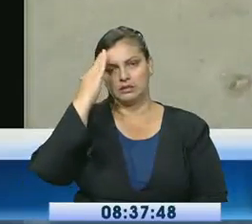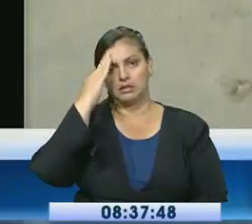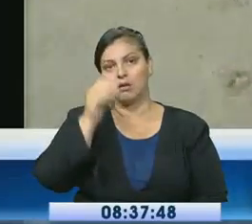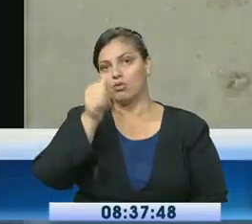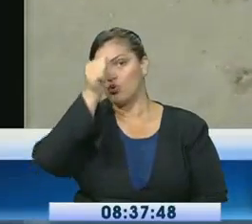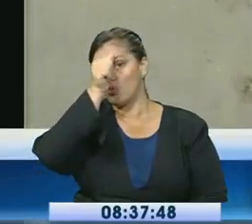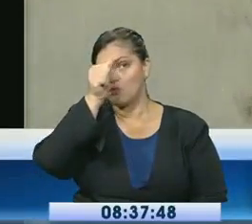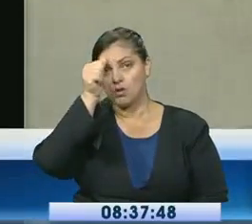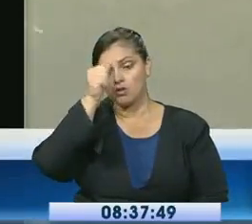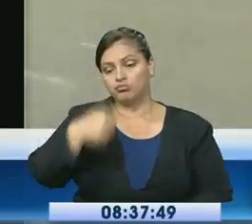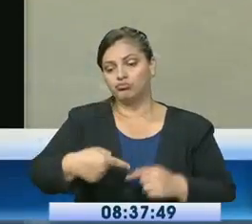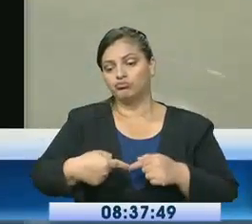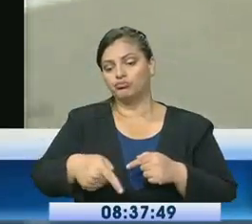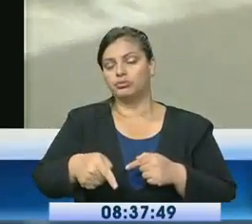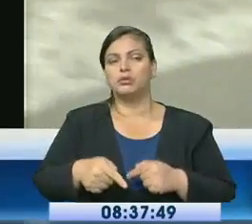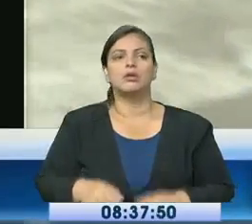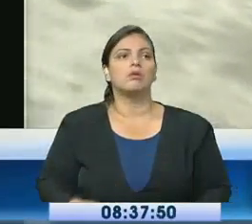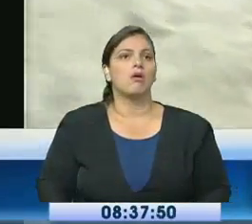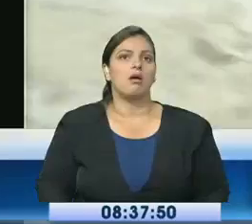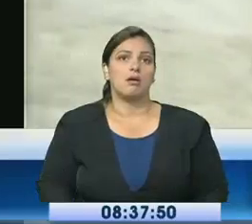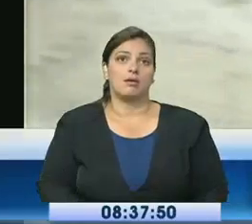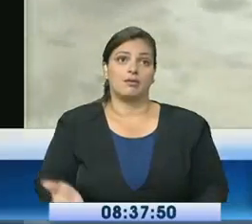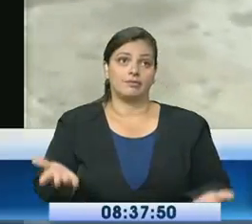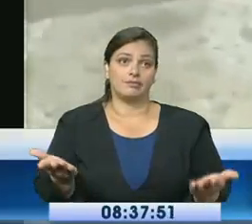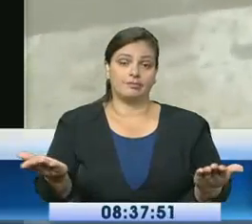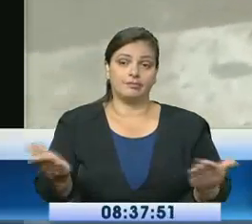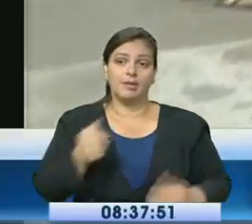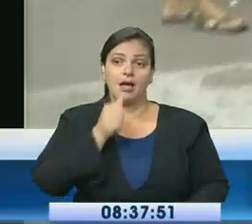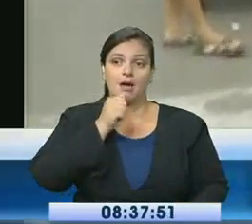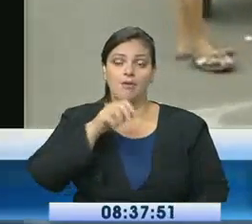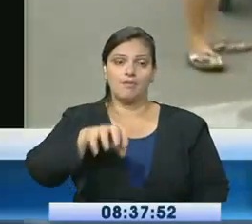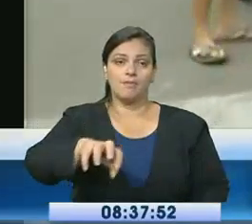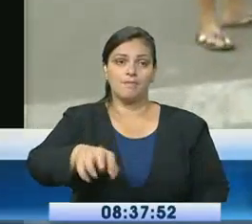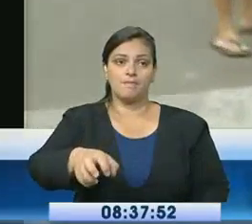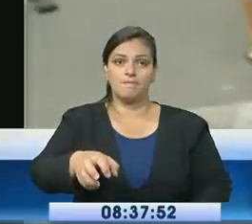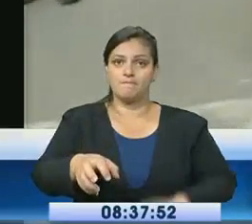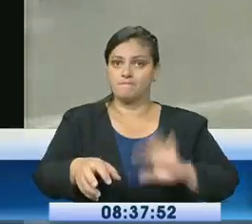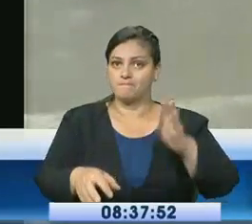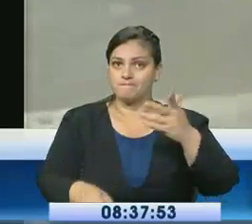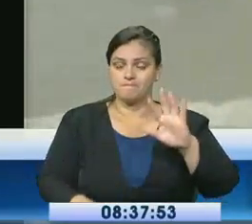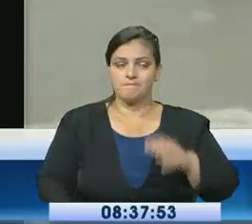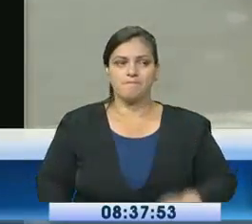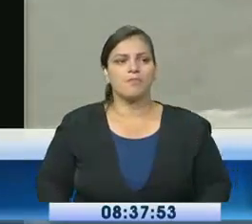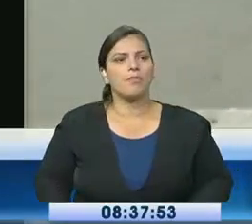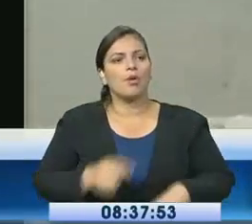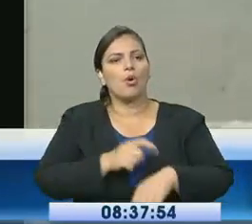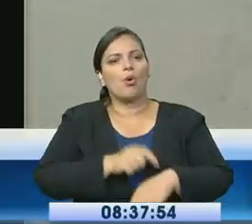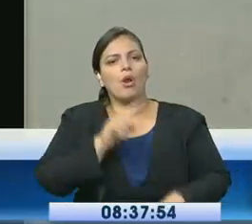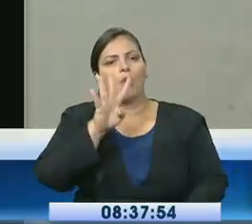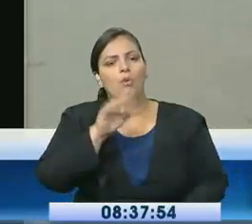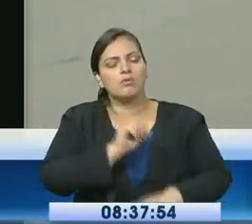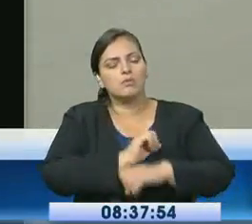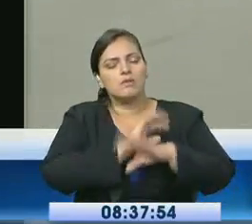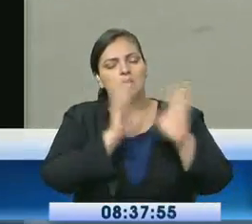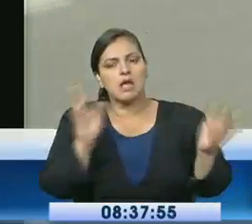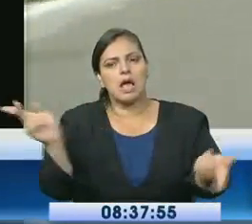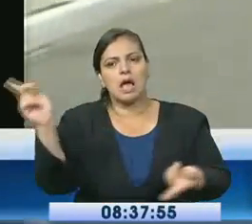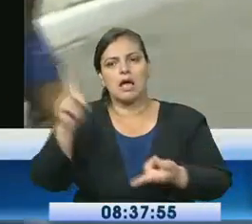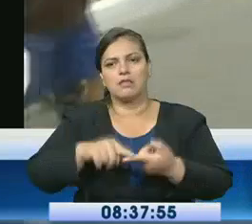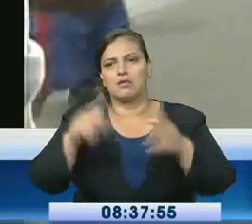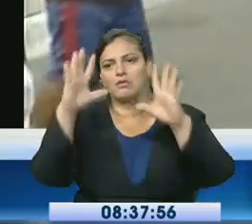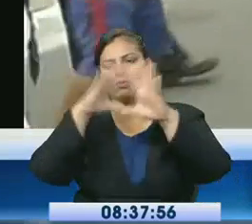domingo en un corte que Interagua tiene previsto desde las 4 de la mañana hasta las 20 horas por trabajos que anualmente los